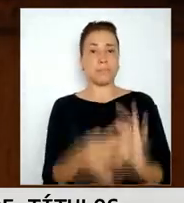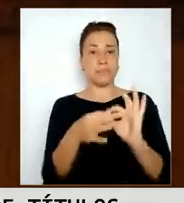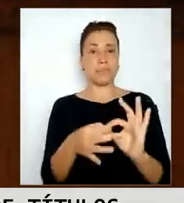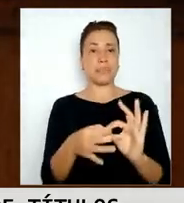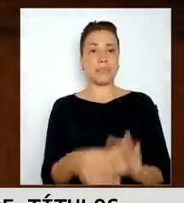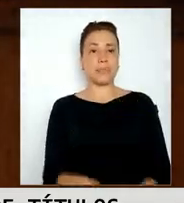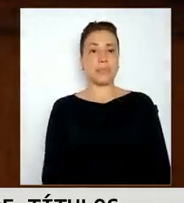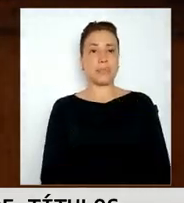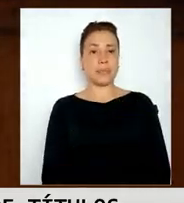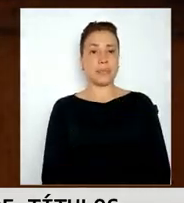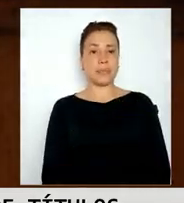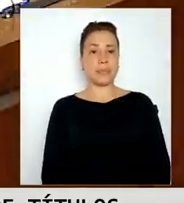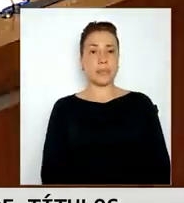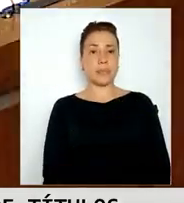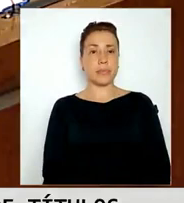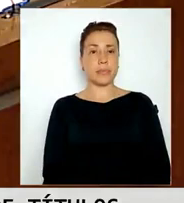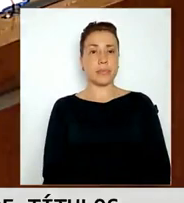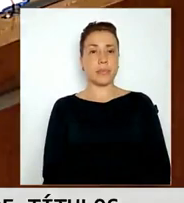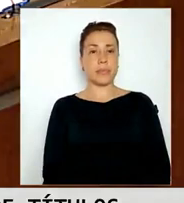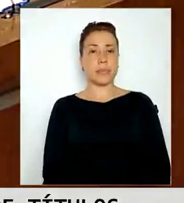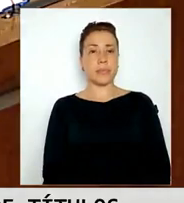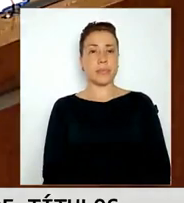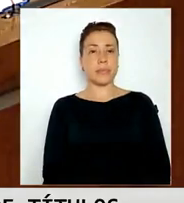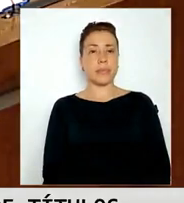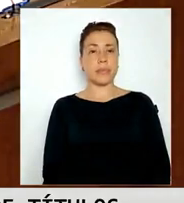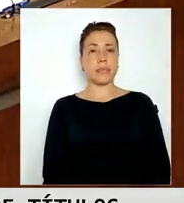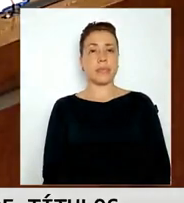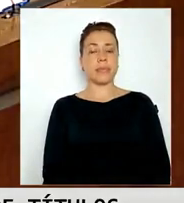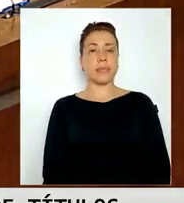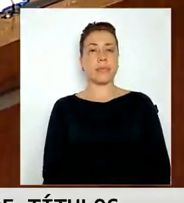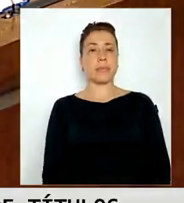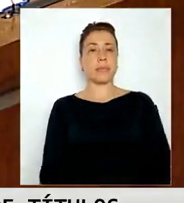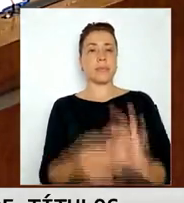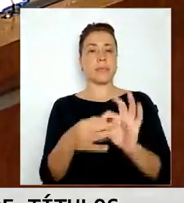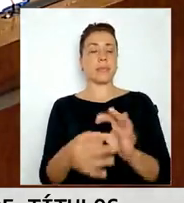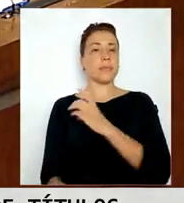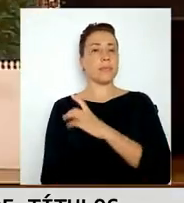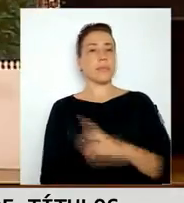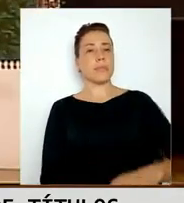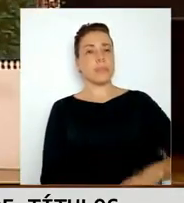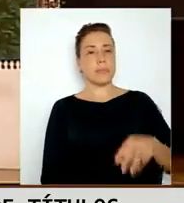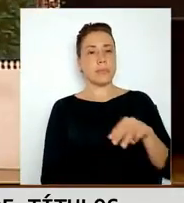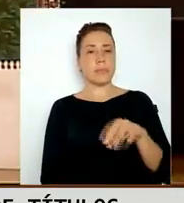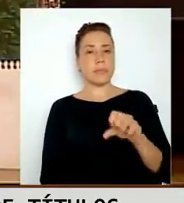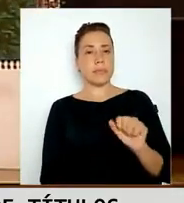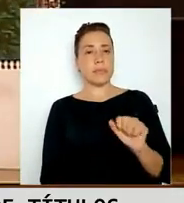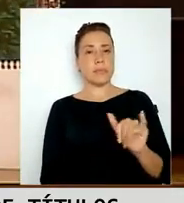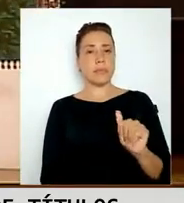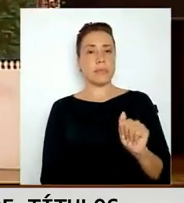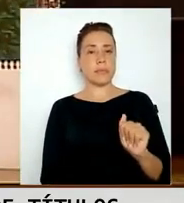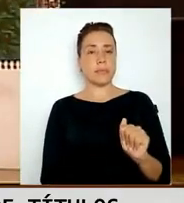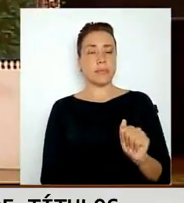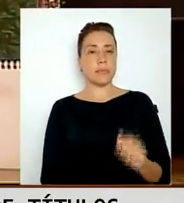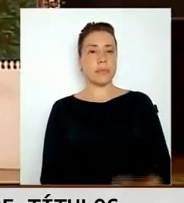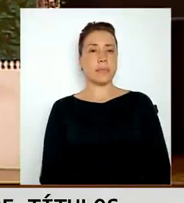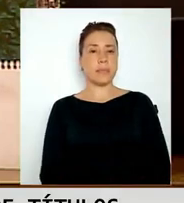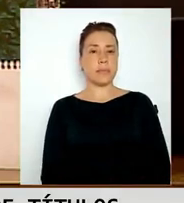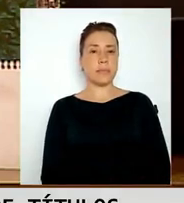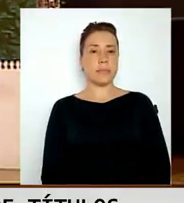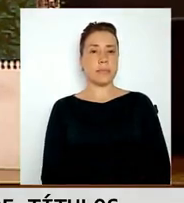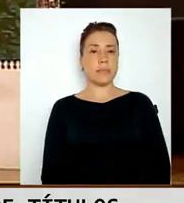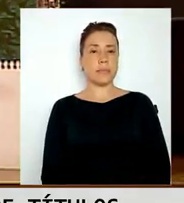Muchas gracias diputado Luis Maya por su gran informe se les